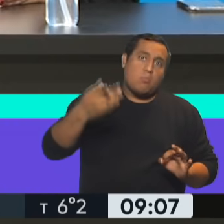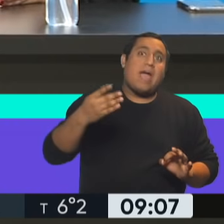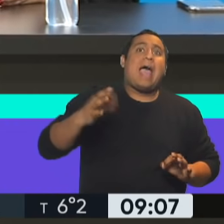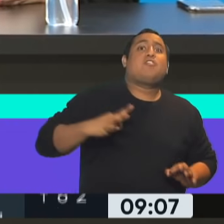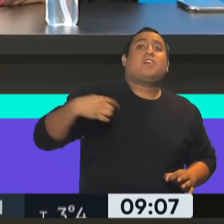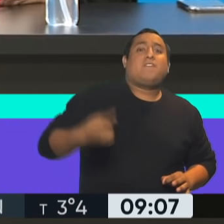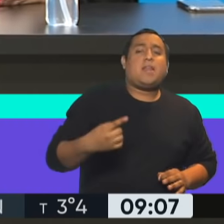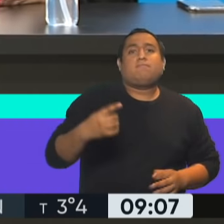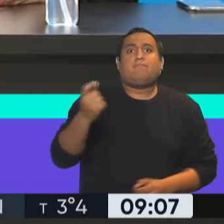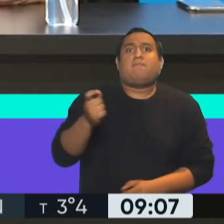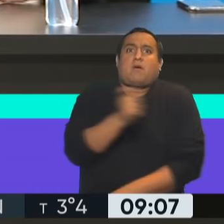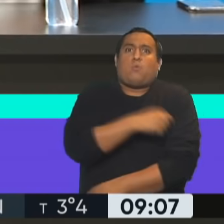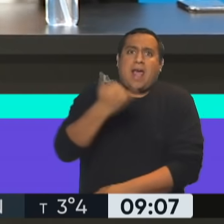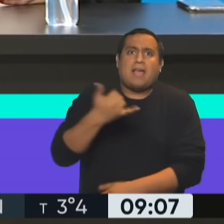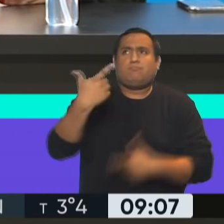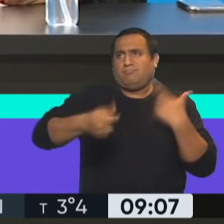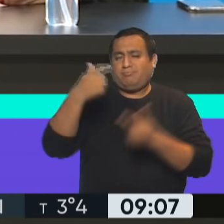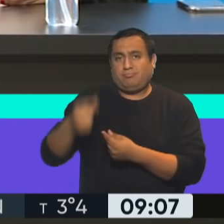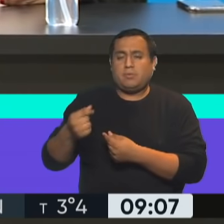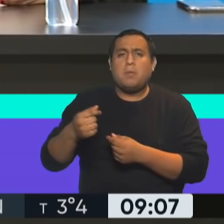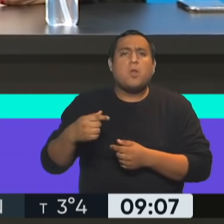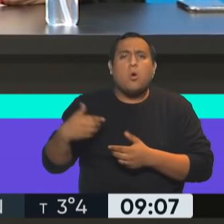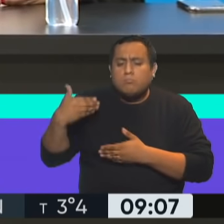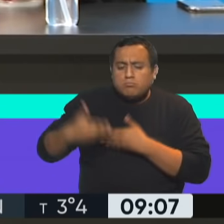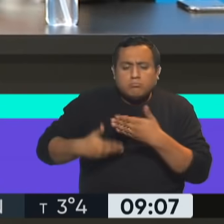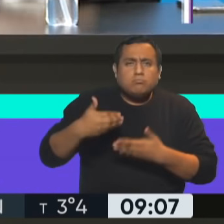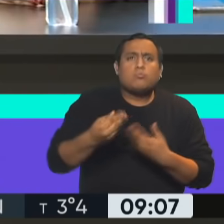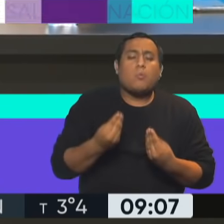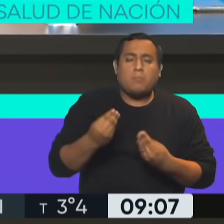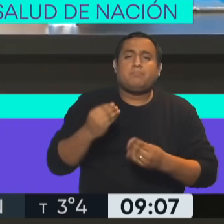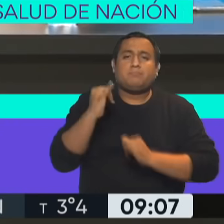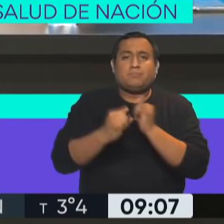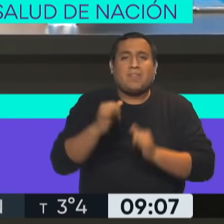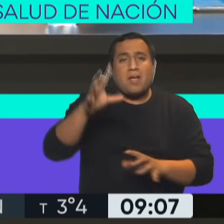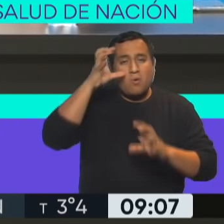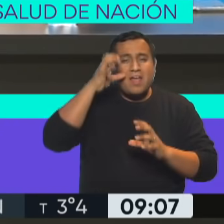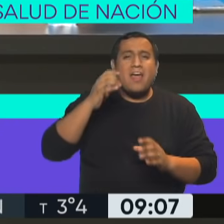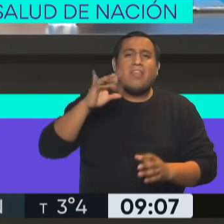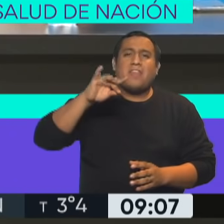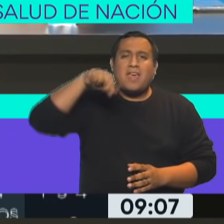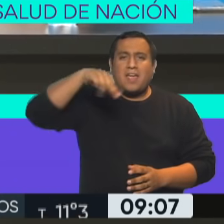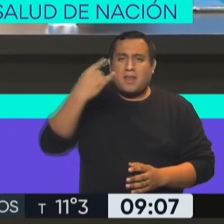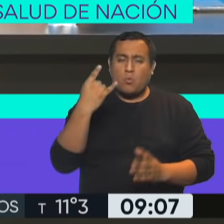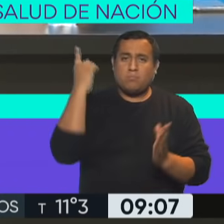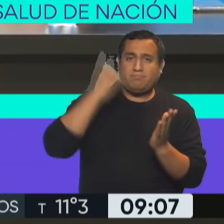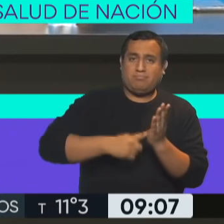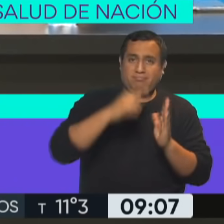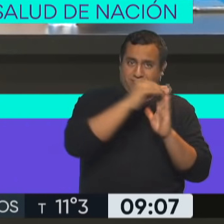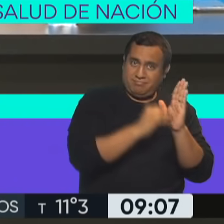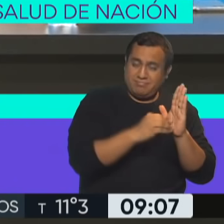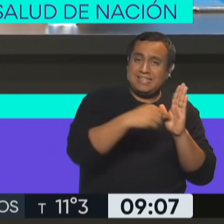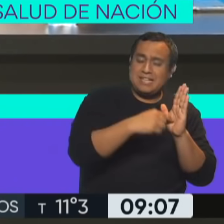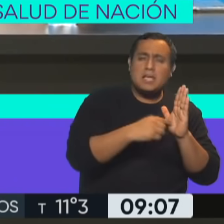a los pasos a seguir, es muy importante volver a recordar que en el DNU vigente, lo explicábamos en